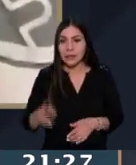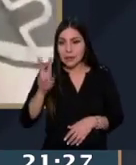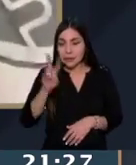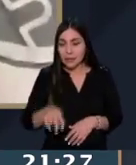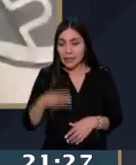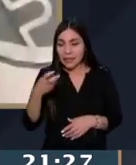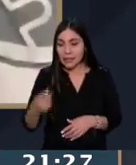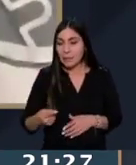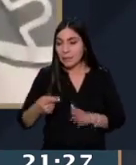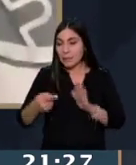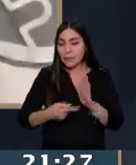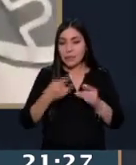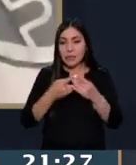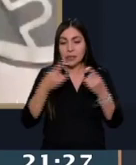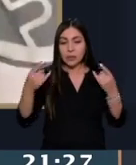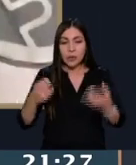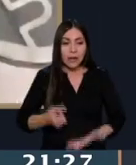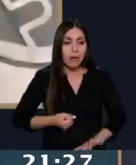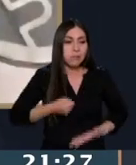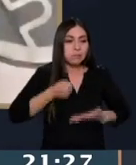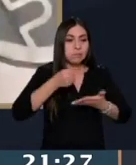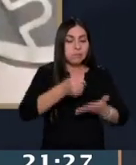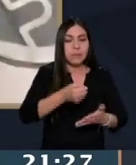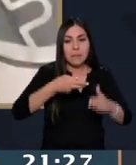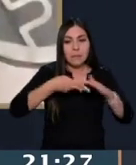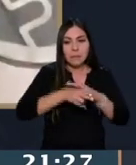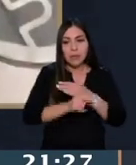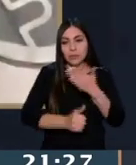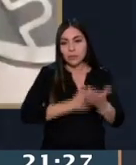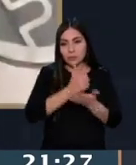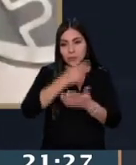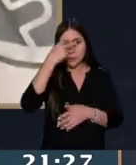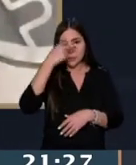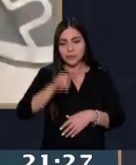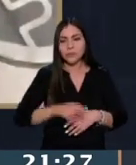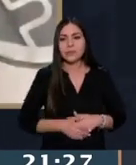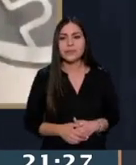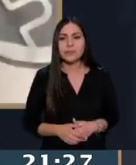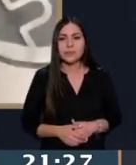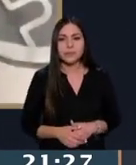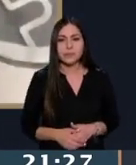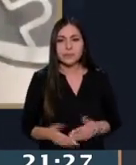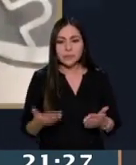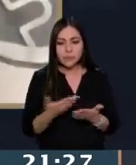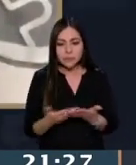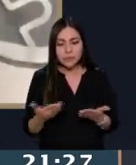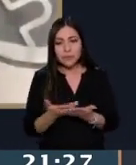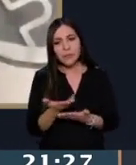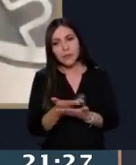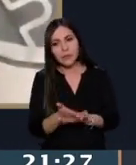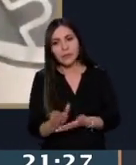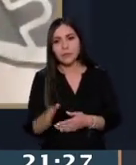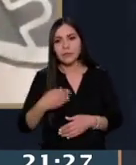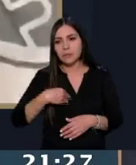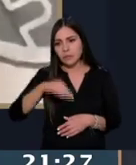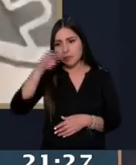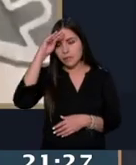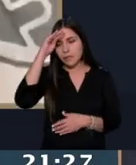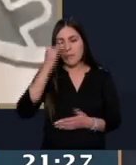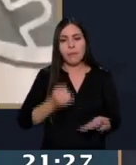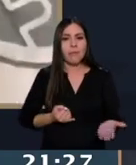histórica que no se había dado en el metro de la Ciudad de México. Además, ahora yo tomé la